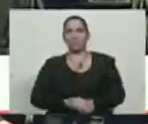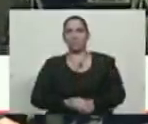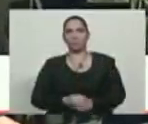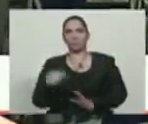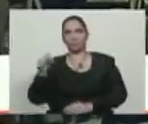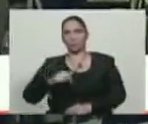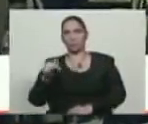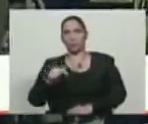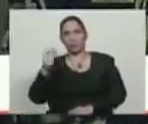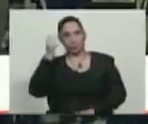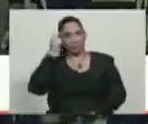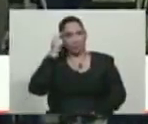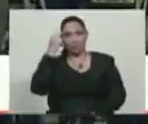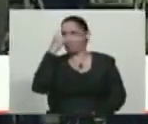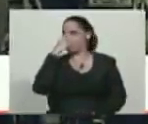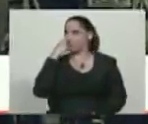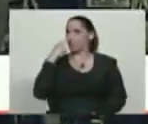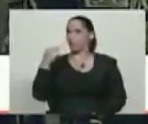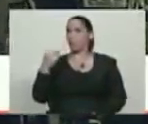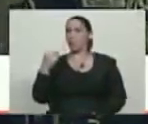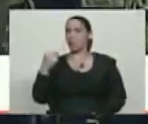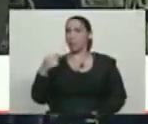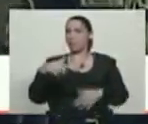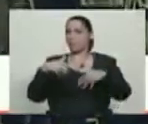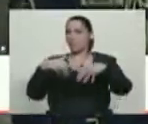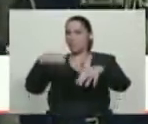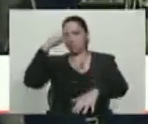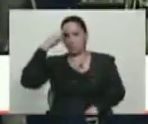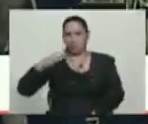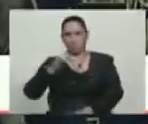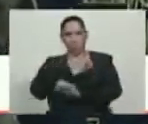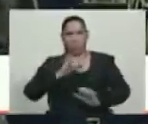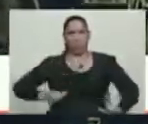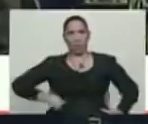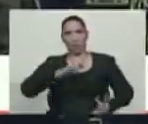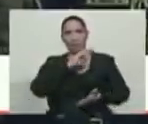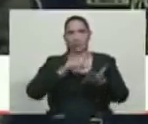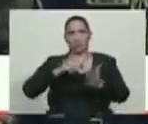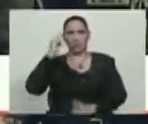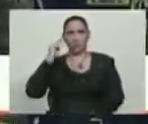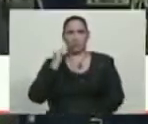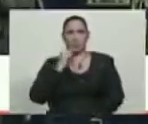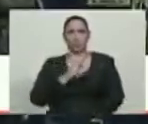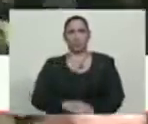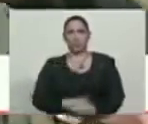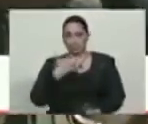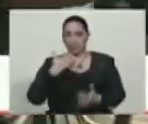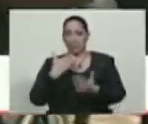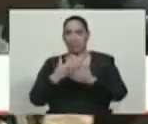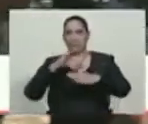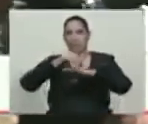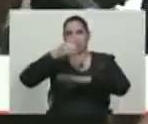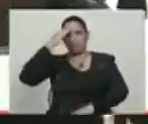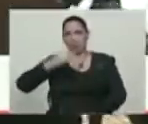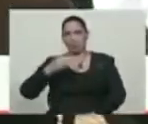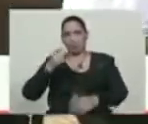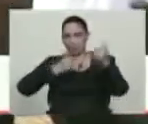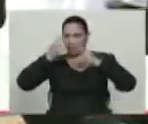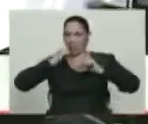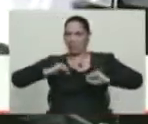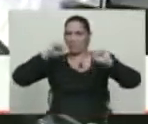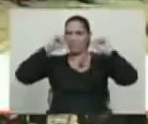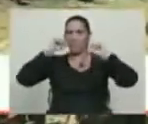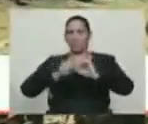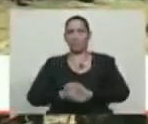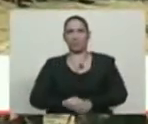día de Zamora. Hoy día de marcha militar de la Guardia Nacional Bolivariana, por favor. Muchas gracias, mi comandante en jefe. ¡Chávez vive!